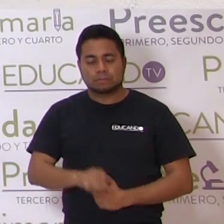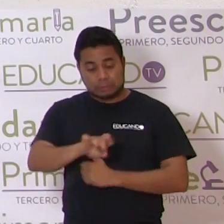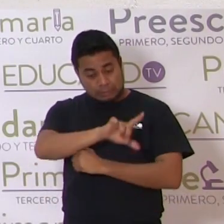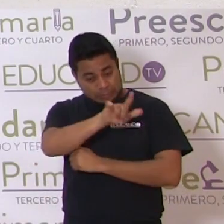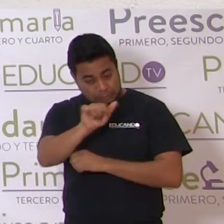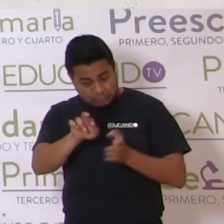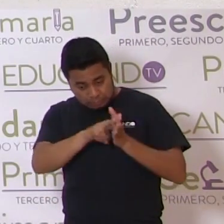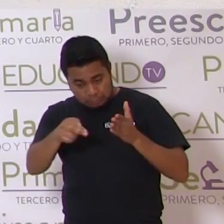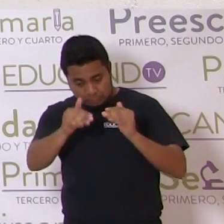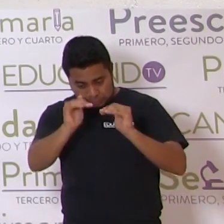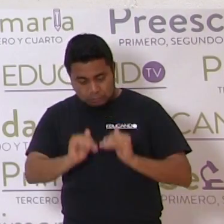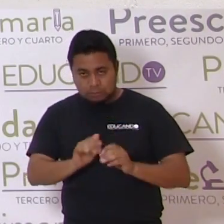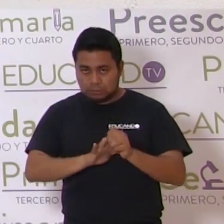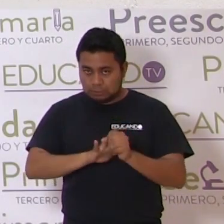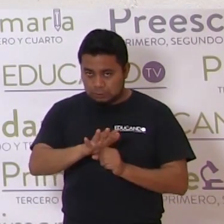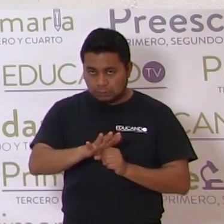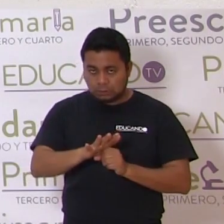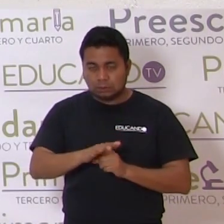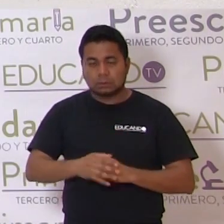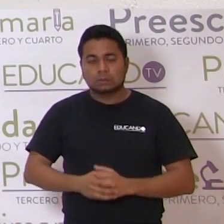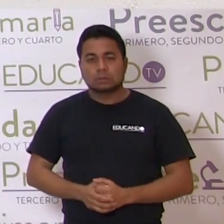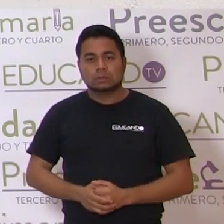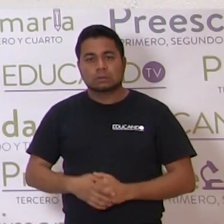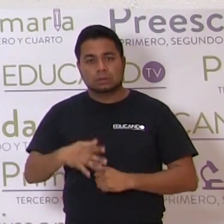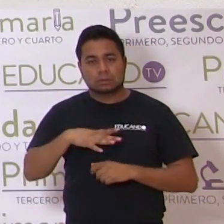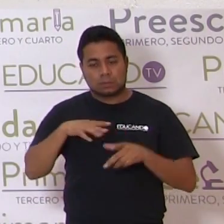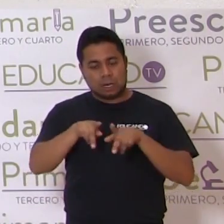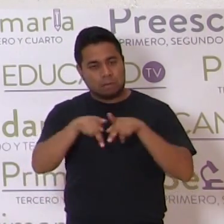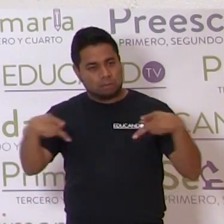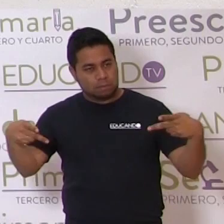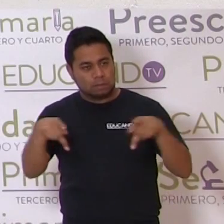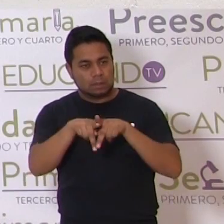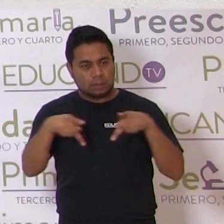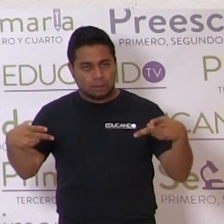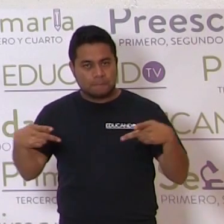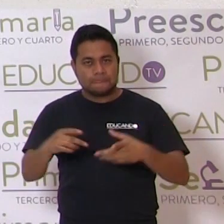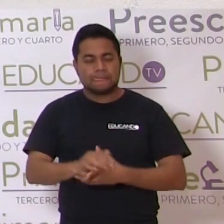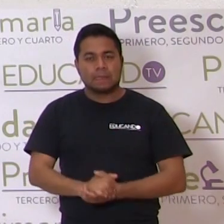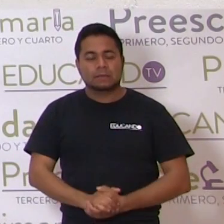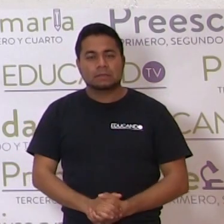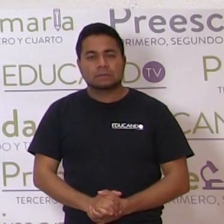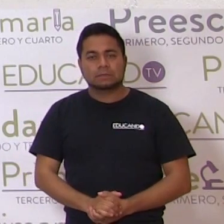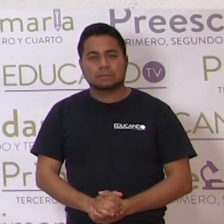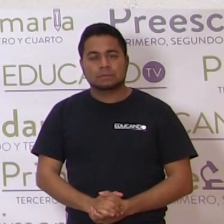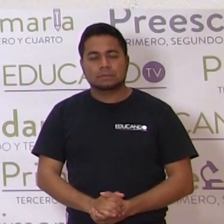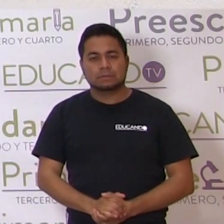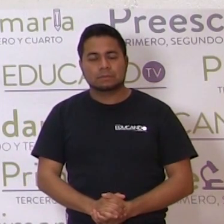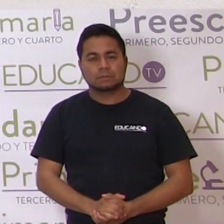Después de las revistas van los periódicos.